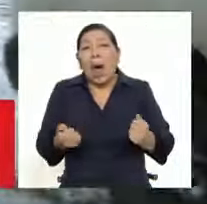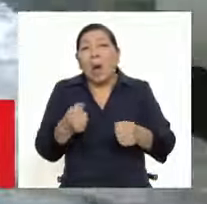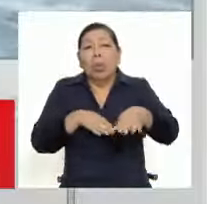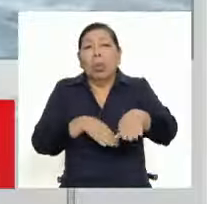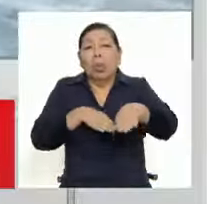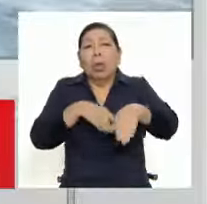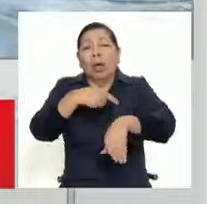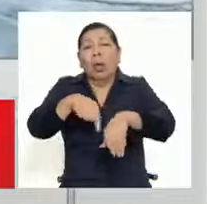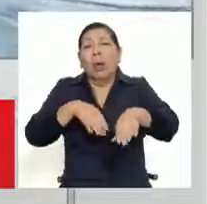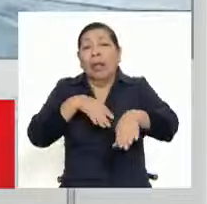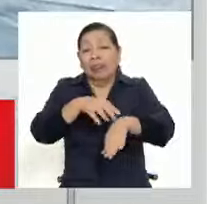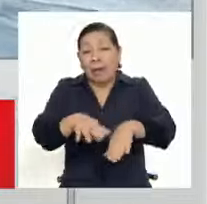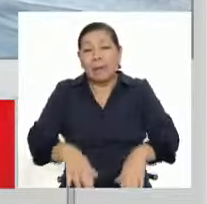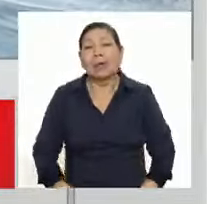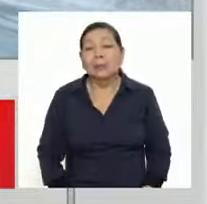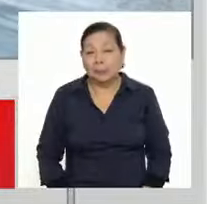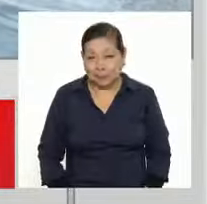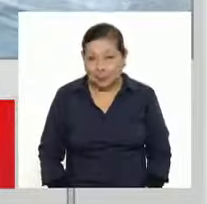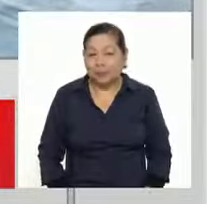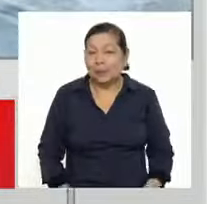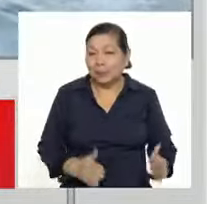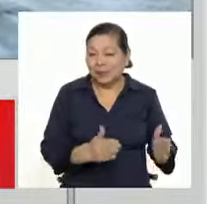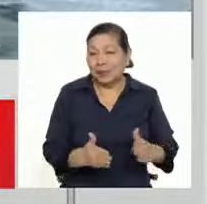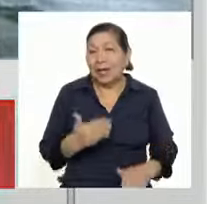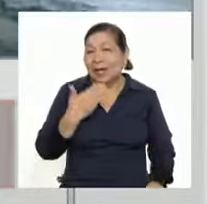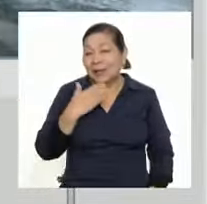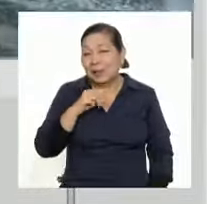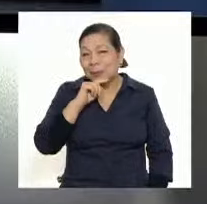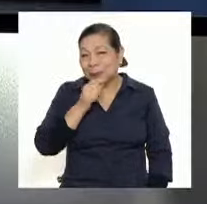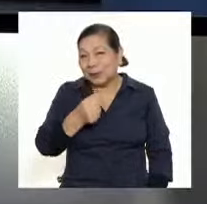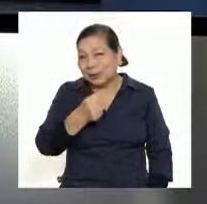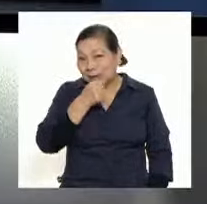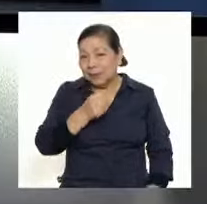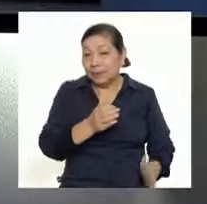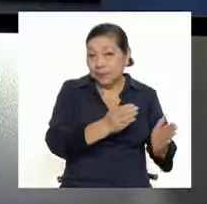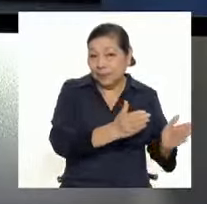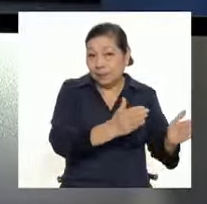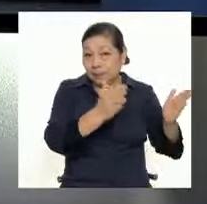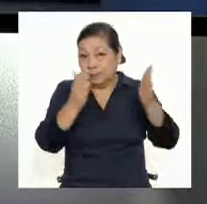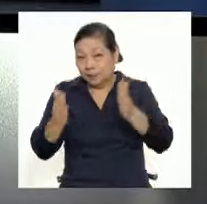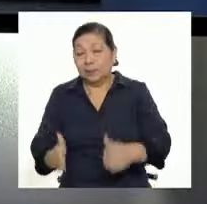congestión vehicular? Bien, 6:40 de la mañana, gracias a Diana Pachacama. Vamos con otras informaciones. Un estudio